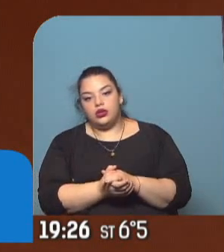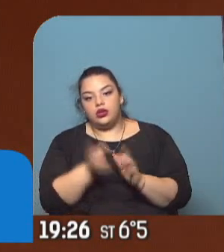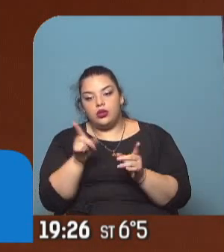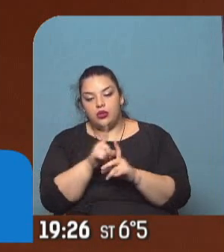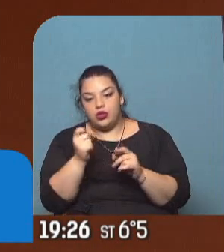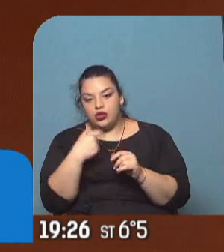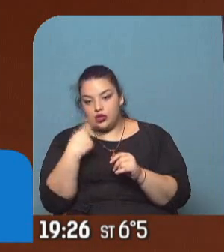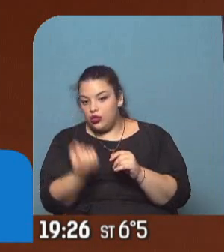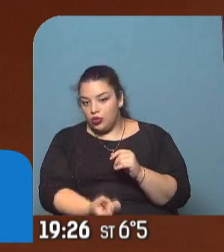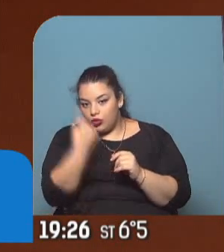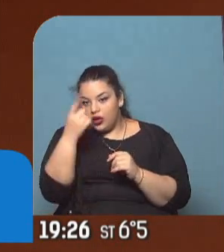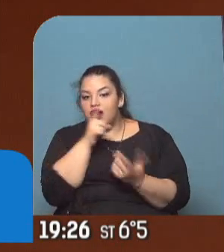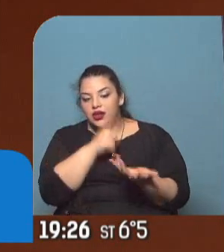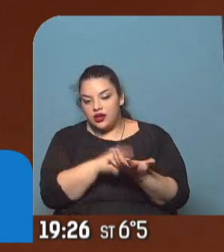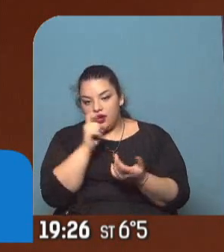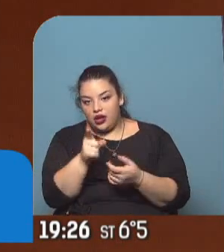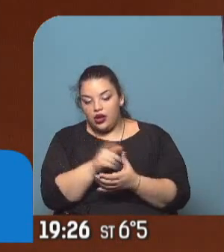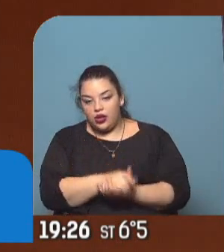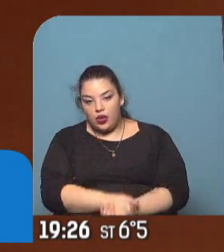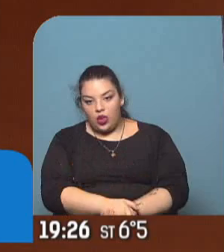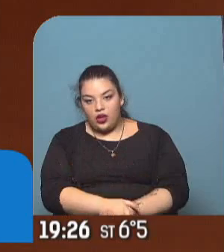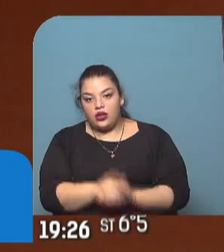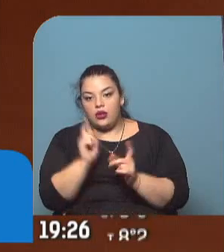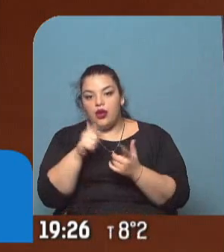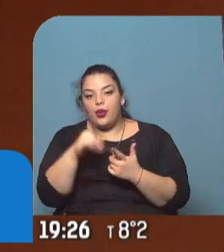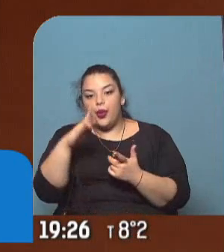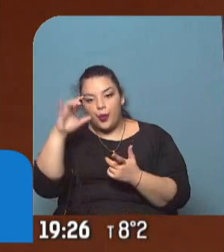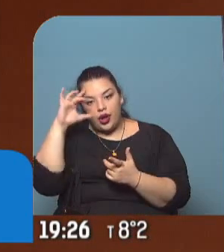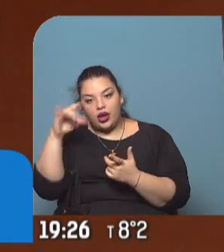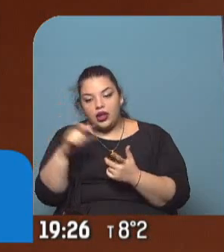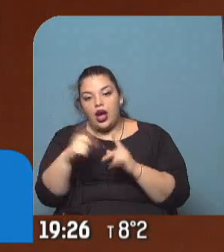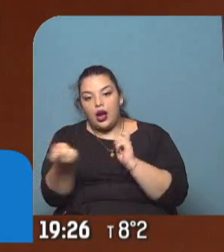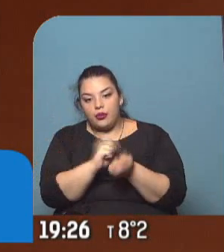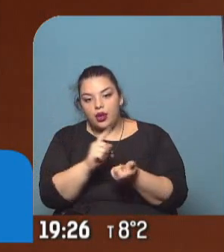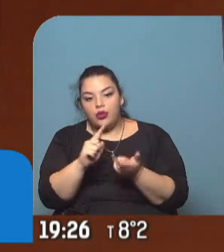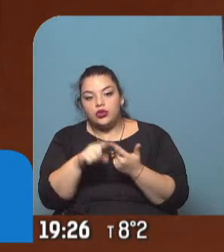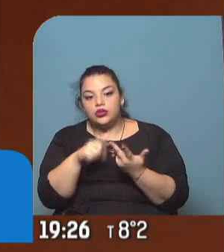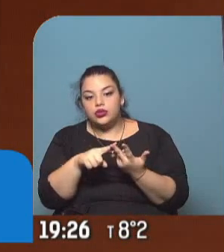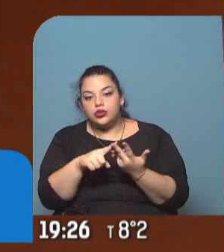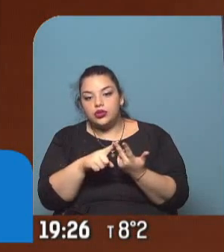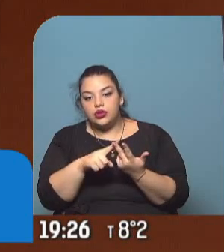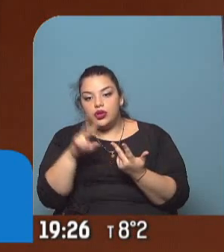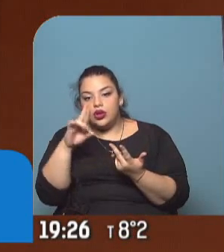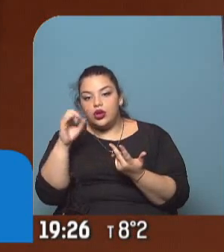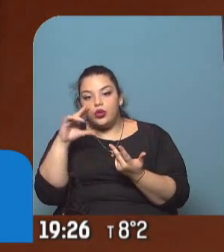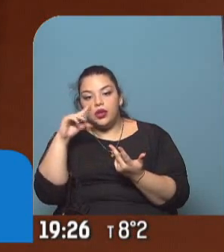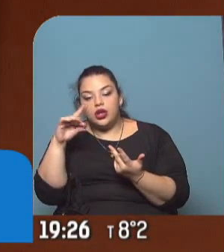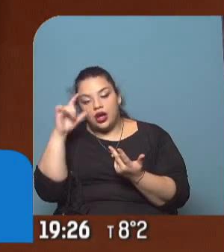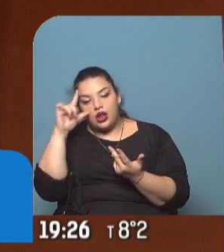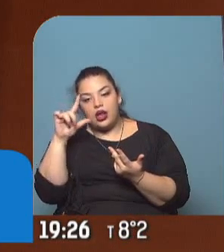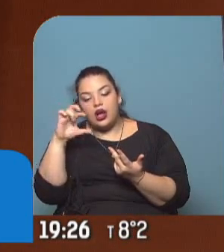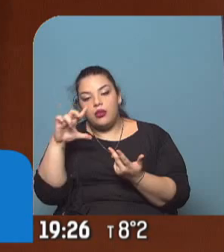soy una de las coautoras. Brenda Austin por Cambiemos, Romina del Pla por el